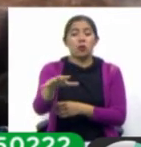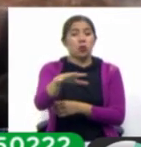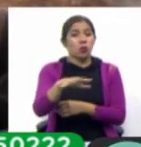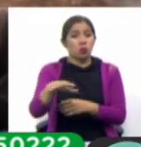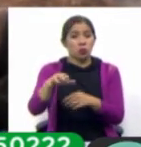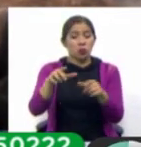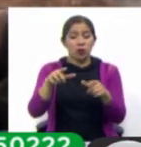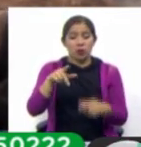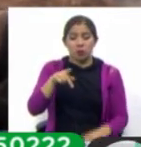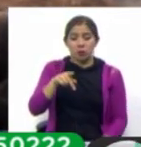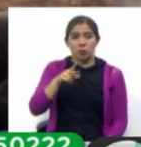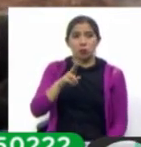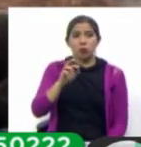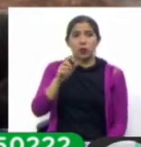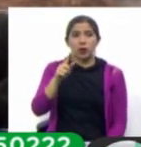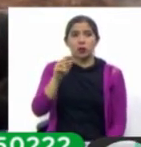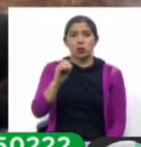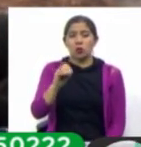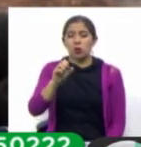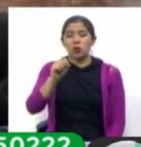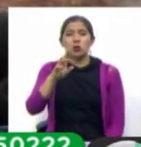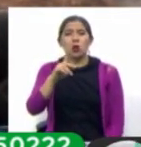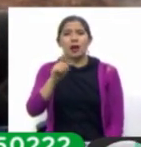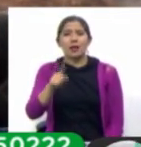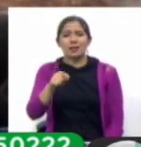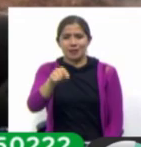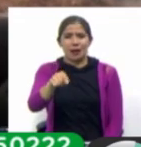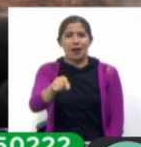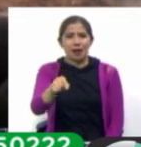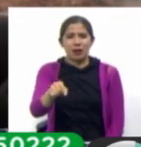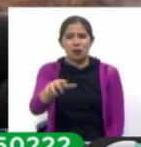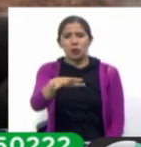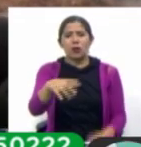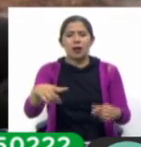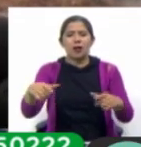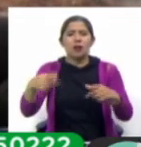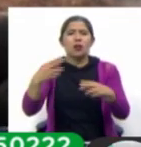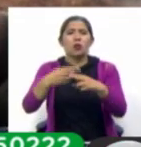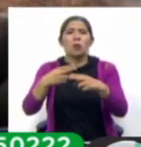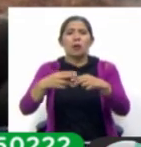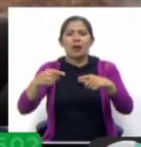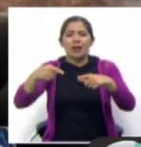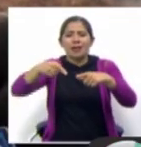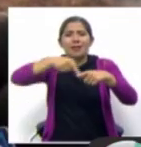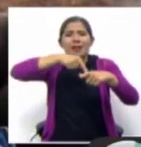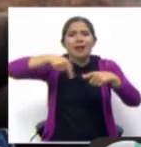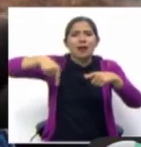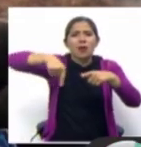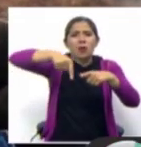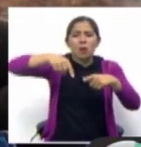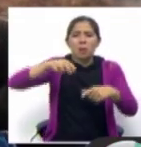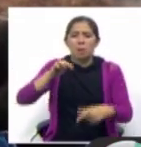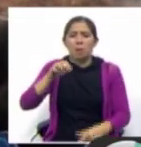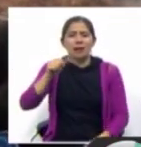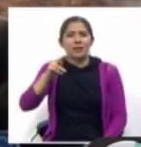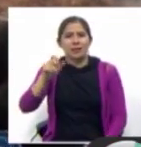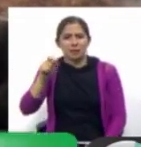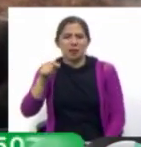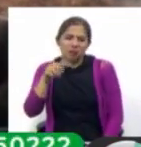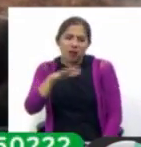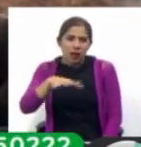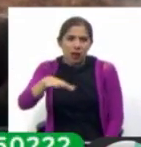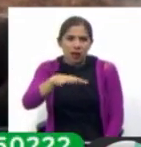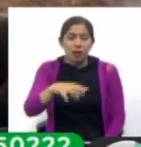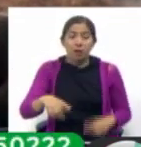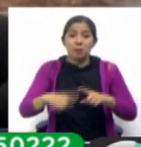municipio de Puerto Suárez, fundamentalmente en el Triángulo Mancésped, cerca de Puerto Buch. Pero lo